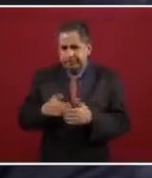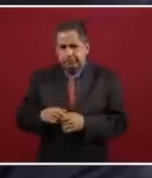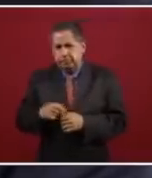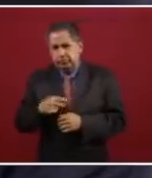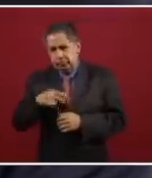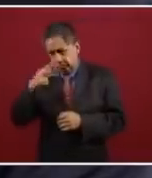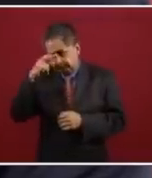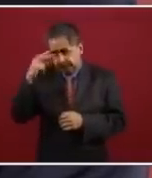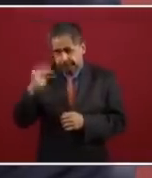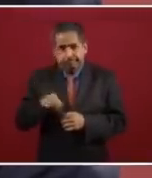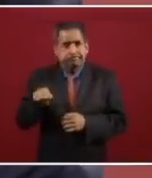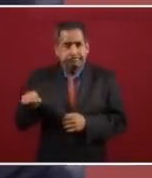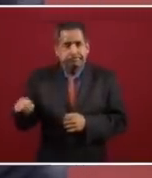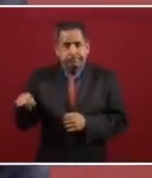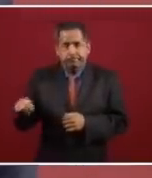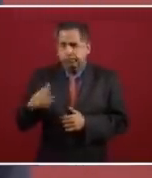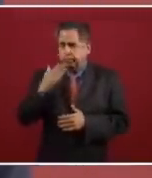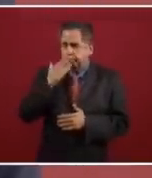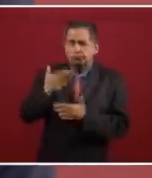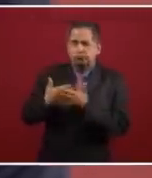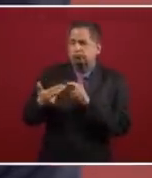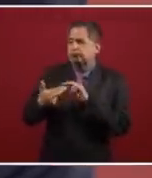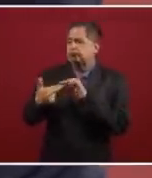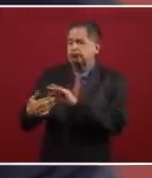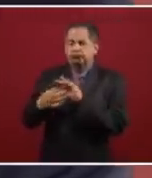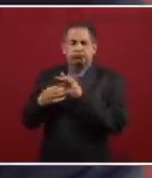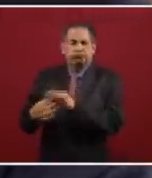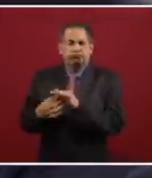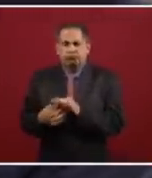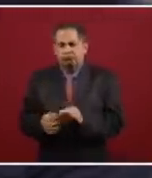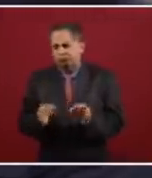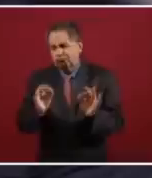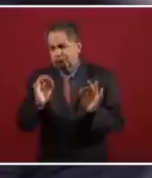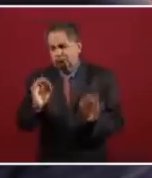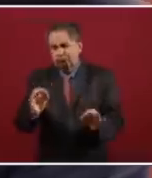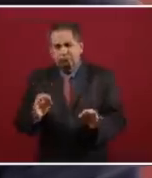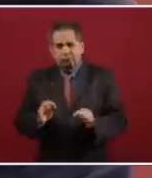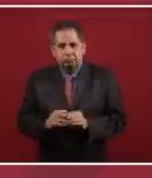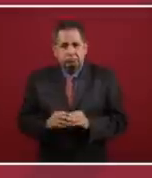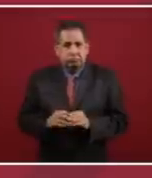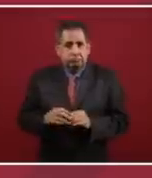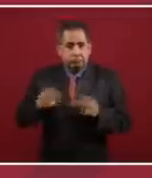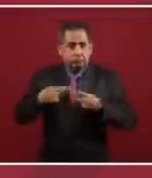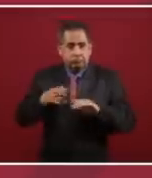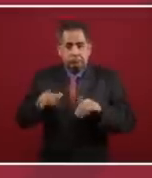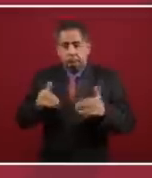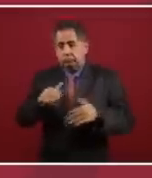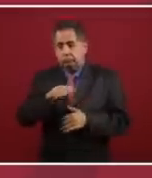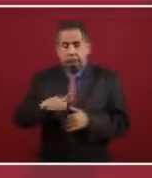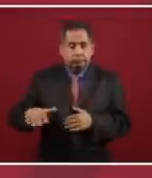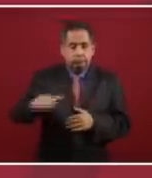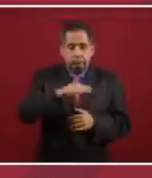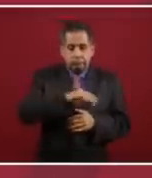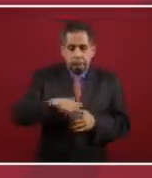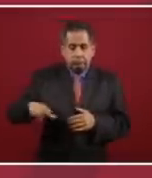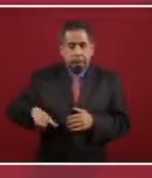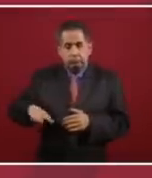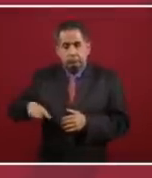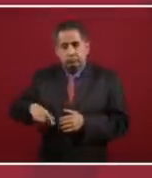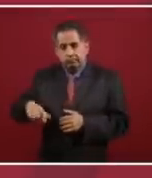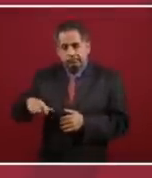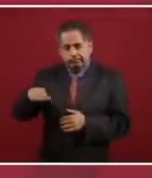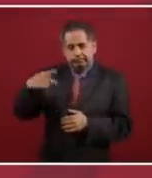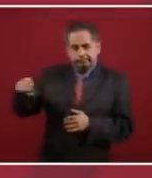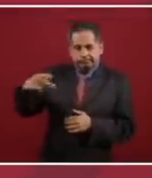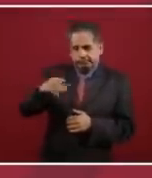México ha tenido muy buena relación con el pueblo y con el gobierno de